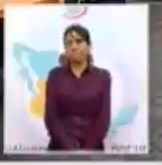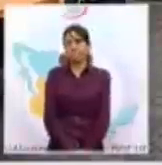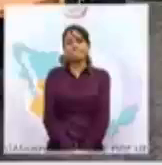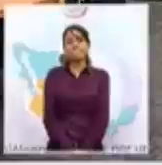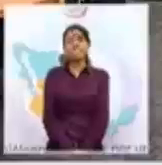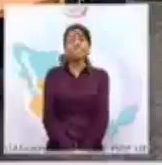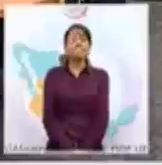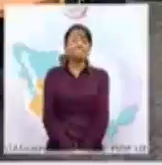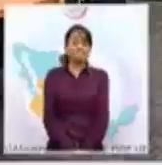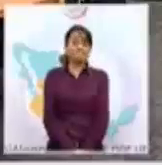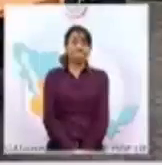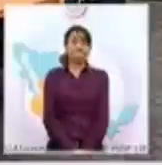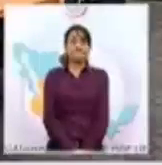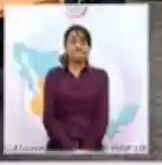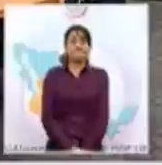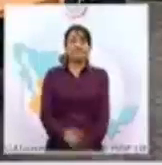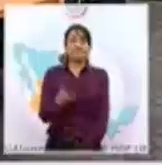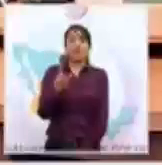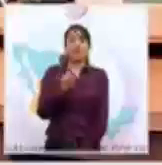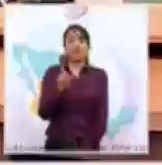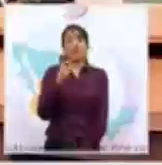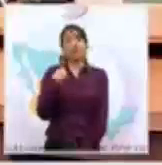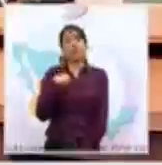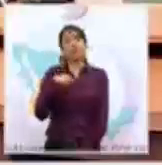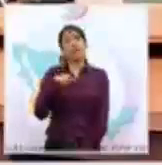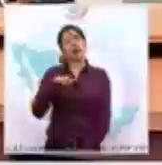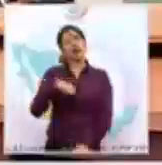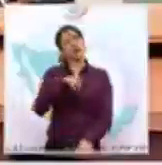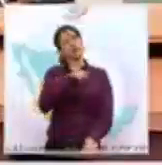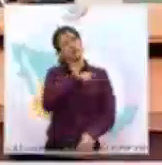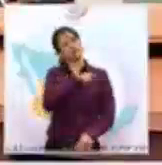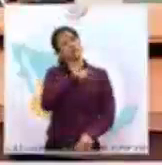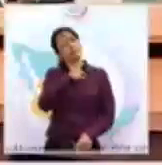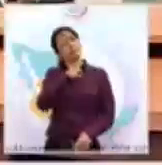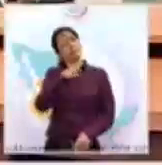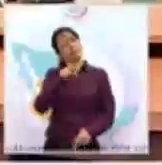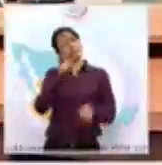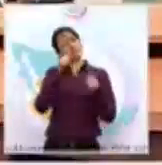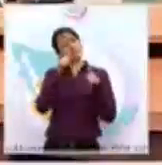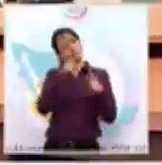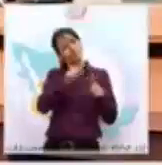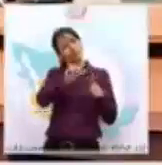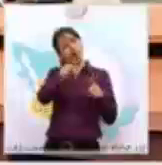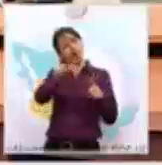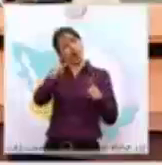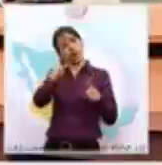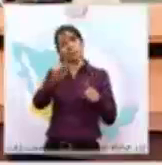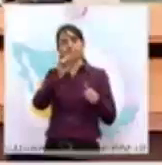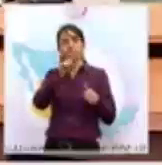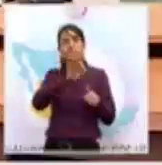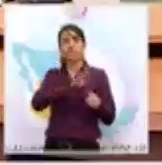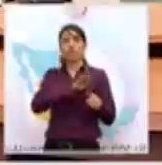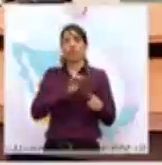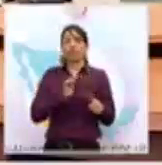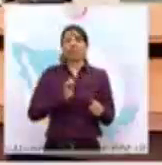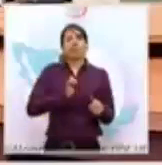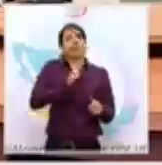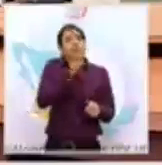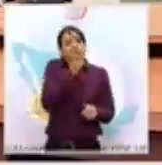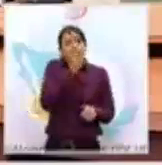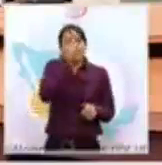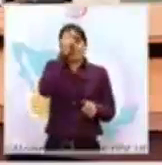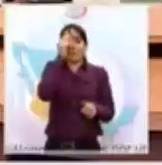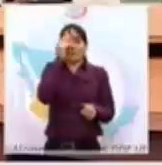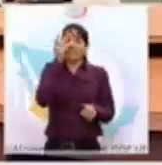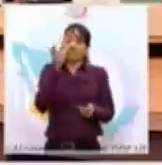Se dice con mucha propiedad que cuando uno escucha a los demás corre el riesgo de aprender. Y en este momento nuestro país está urgido de